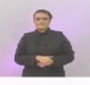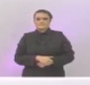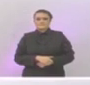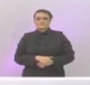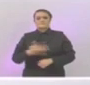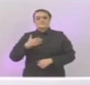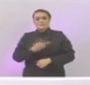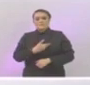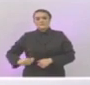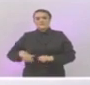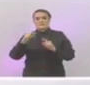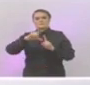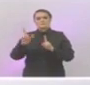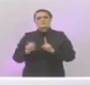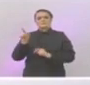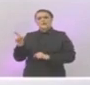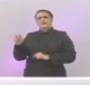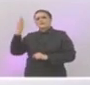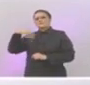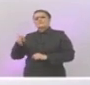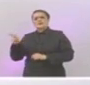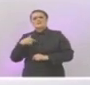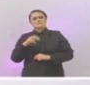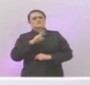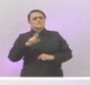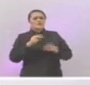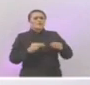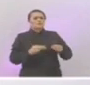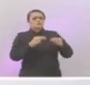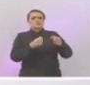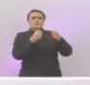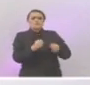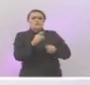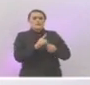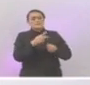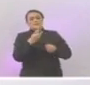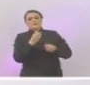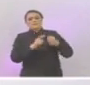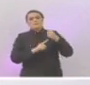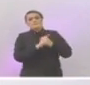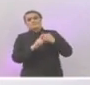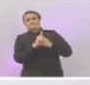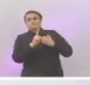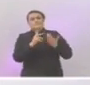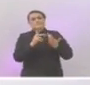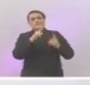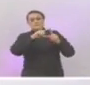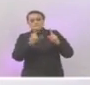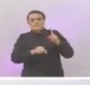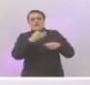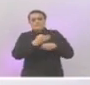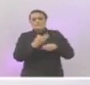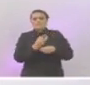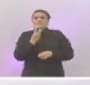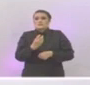El presidente de la República ha reconocido que la seguridad pública es el principal reto de nuestro país. Ante este